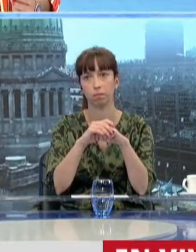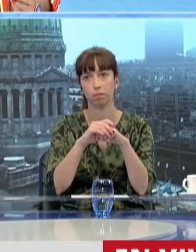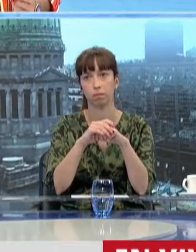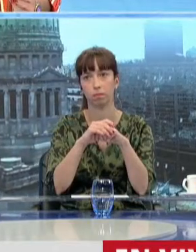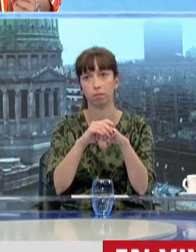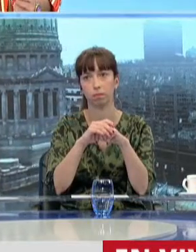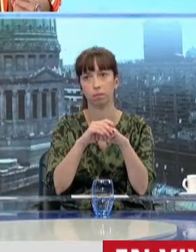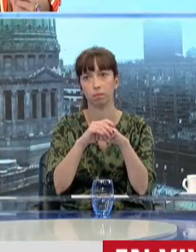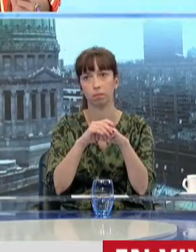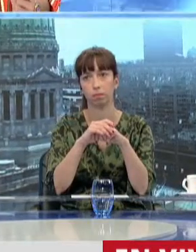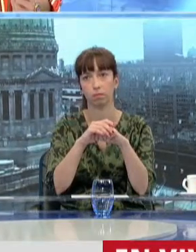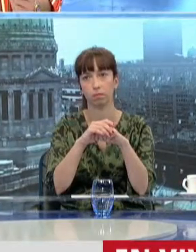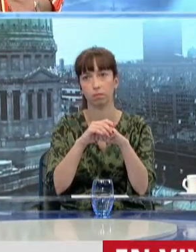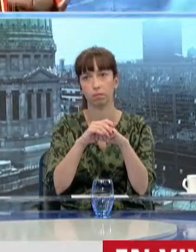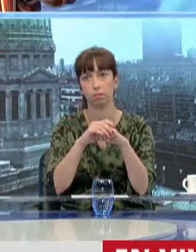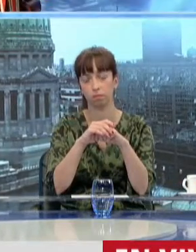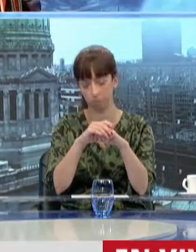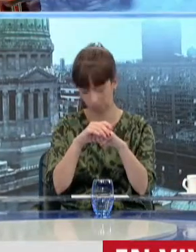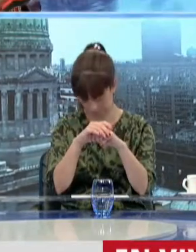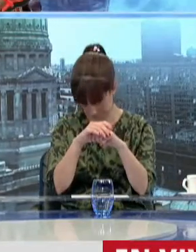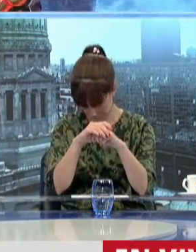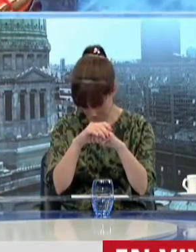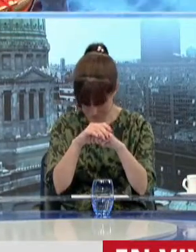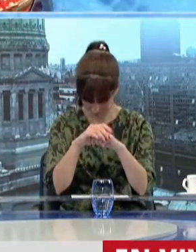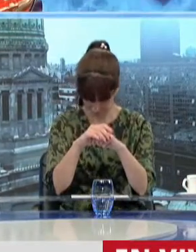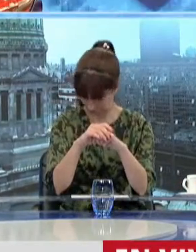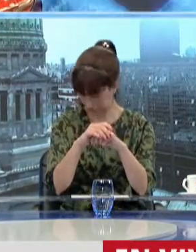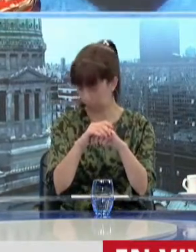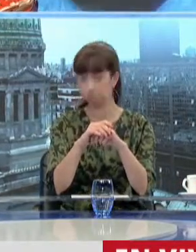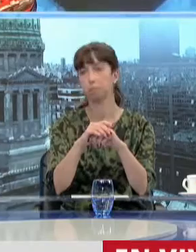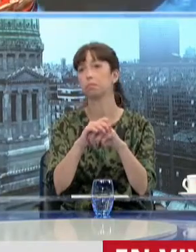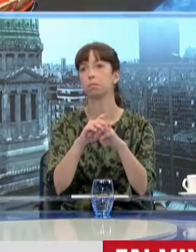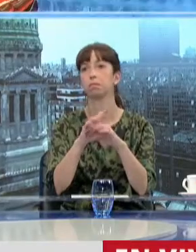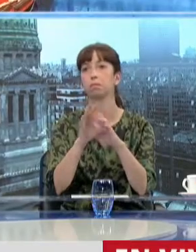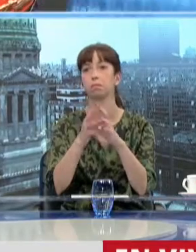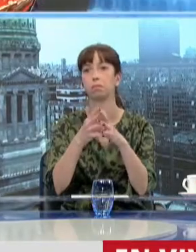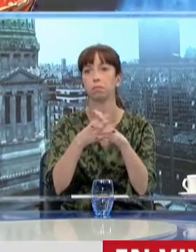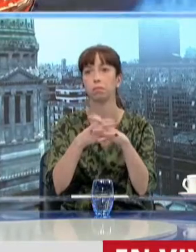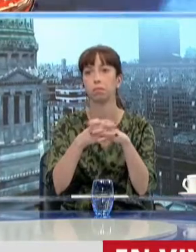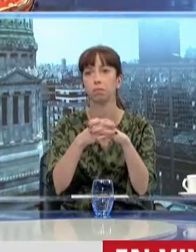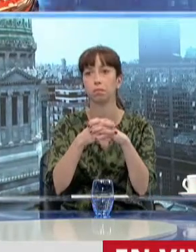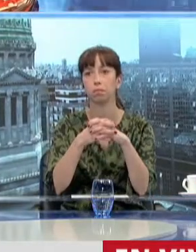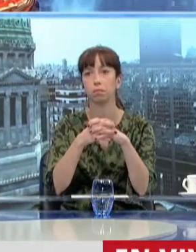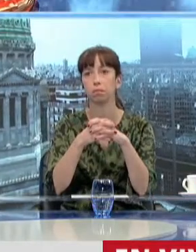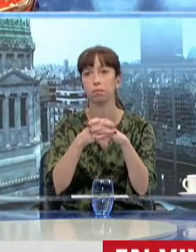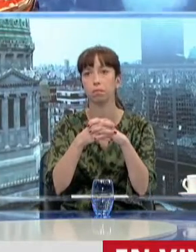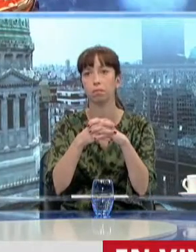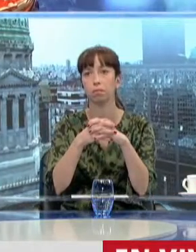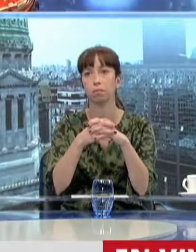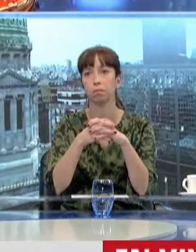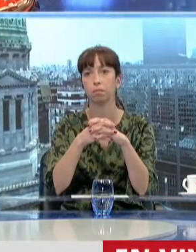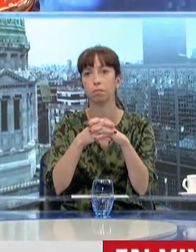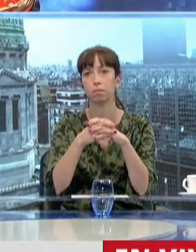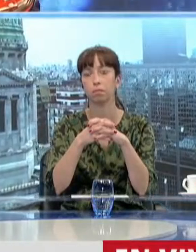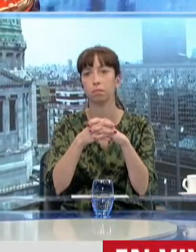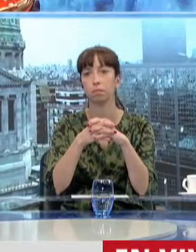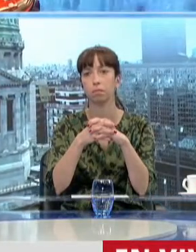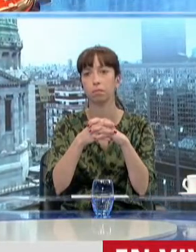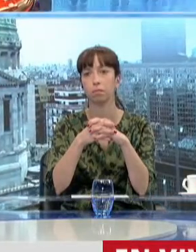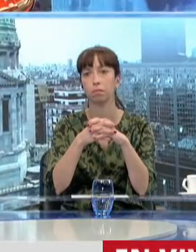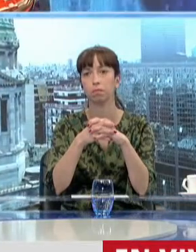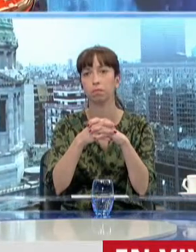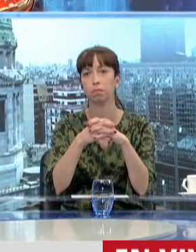2018-2019, las sucesivas devaluaciones. Hizo un ajuste fiscal en acuerdo con las políticas del Fondo